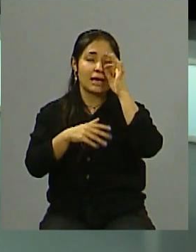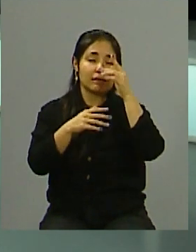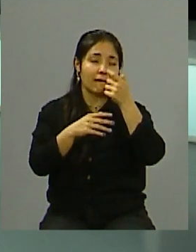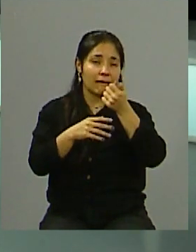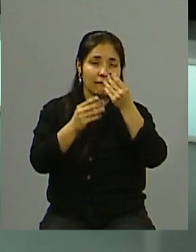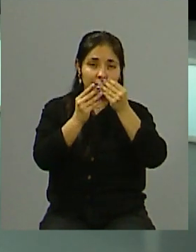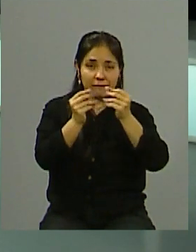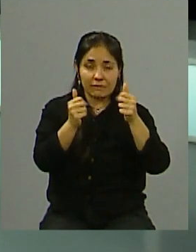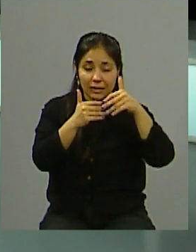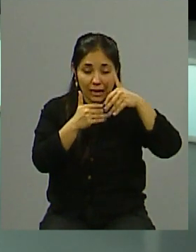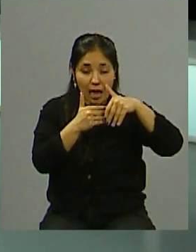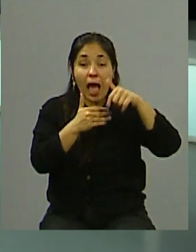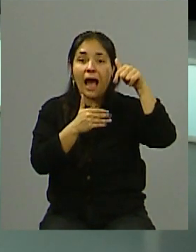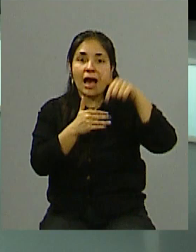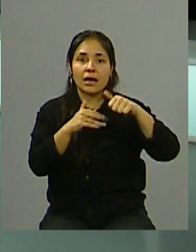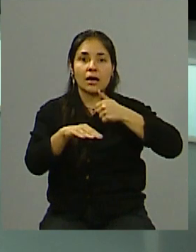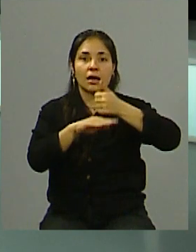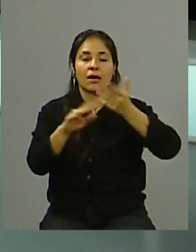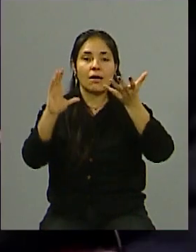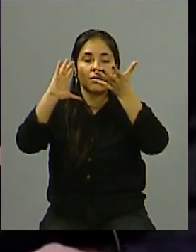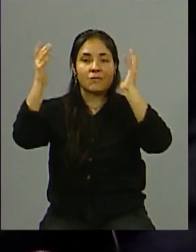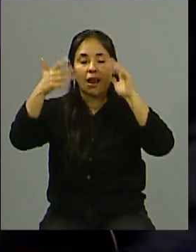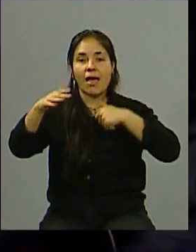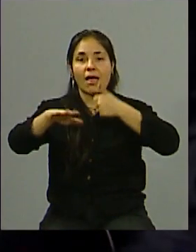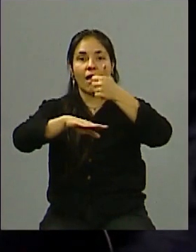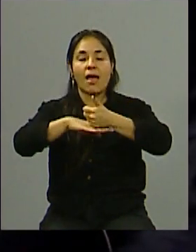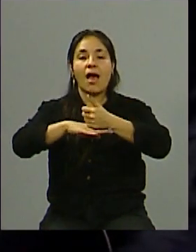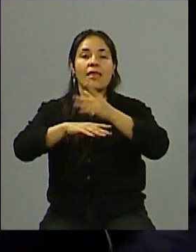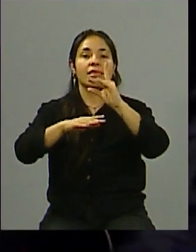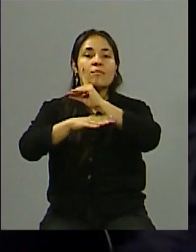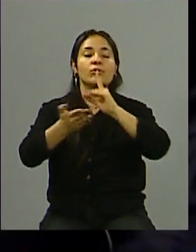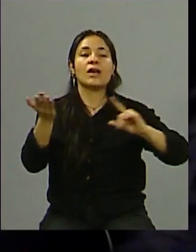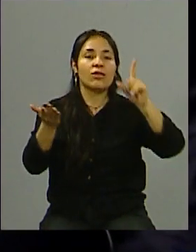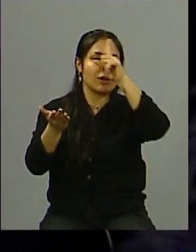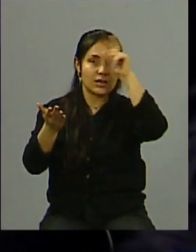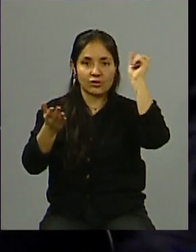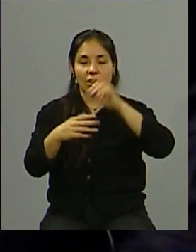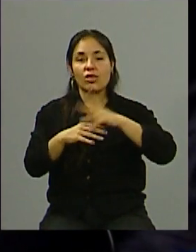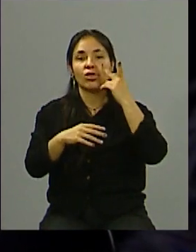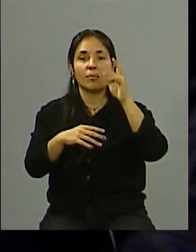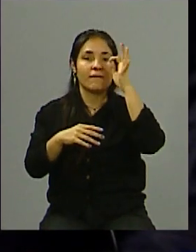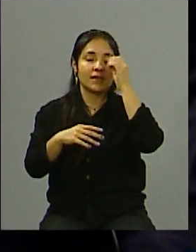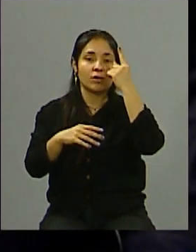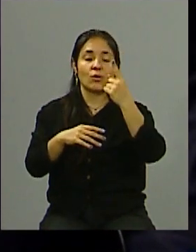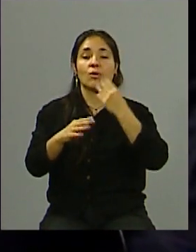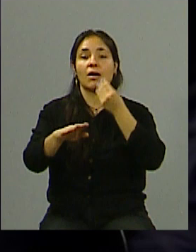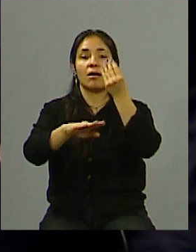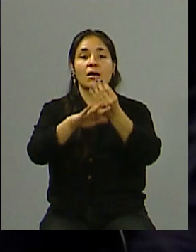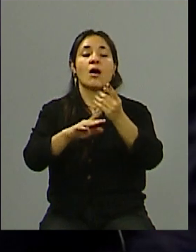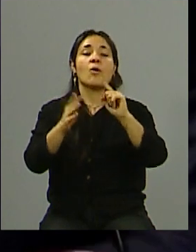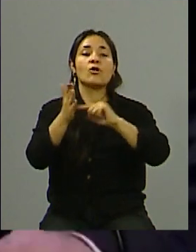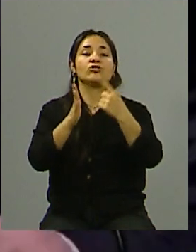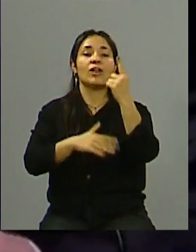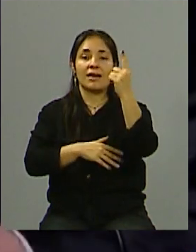figura pública, accede a diputado nacional en las elecciones de medio término en 2021 por Ciudad Autónoma de Buenos